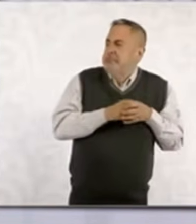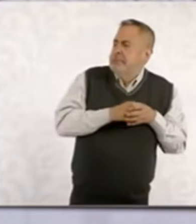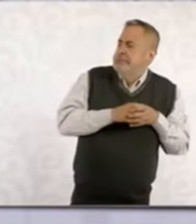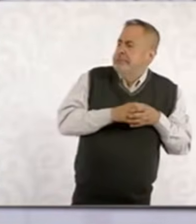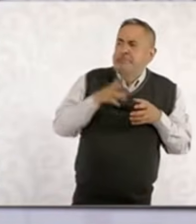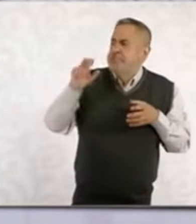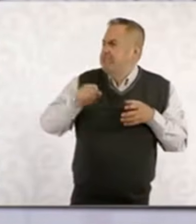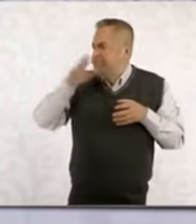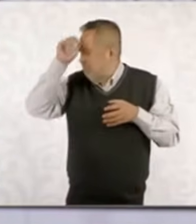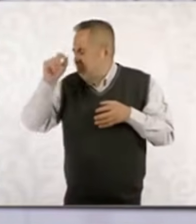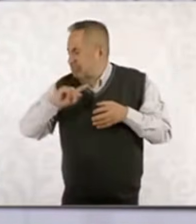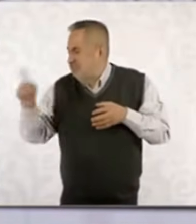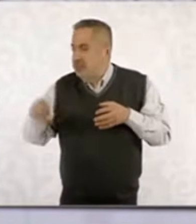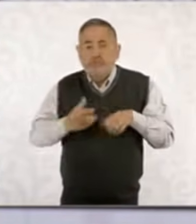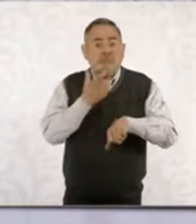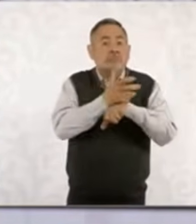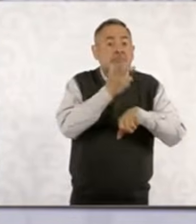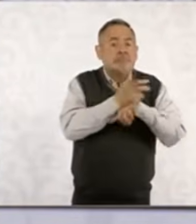Estados Unidos.